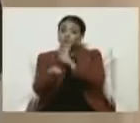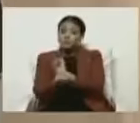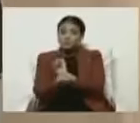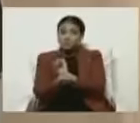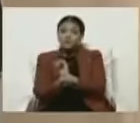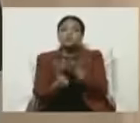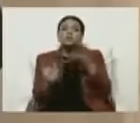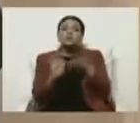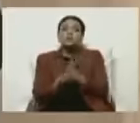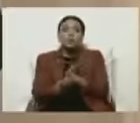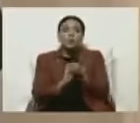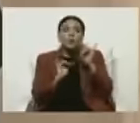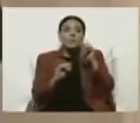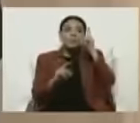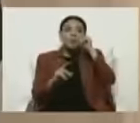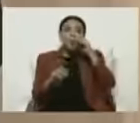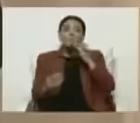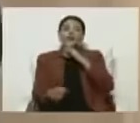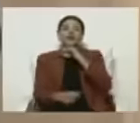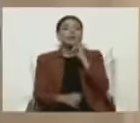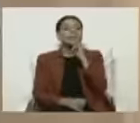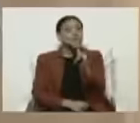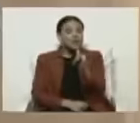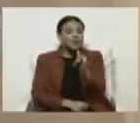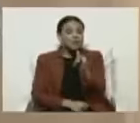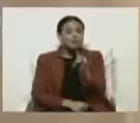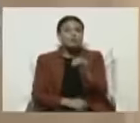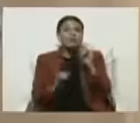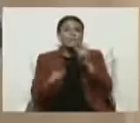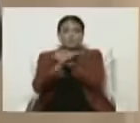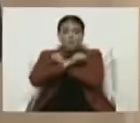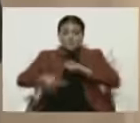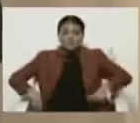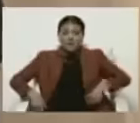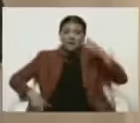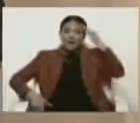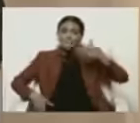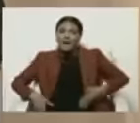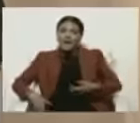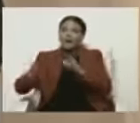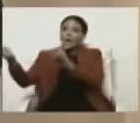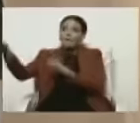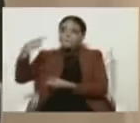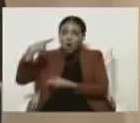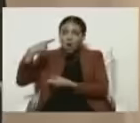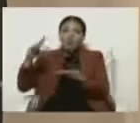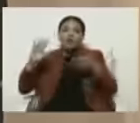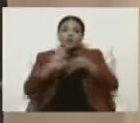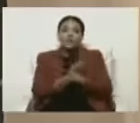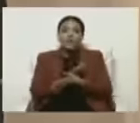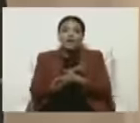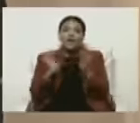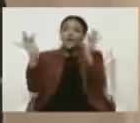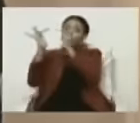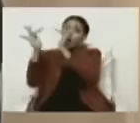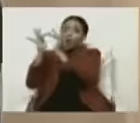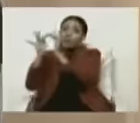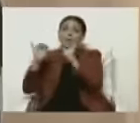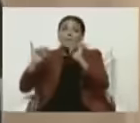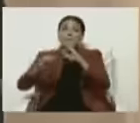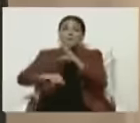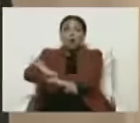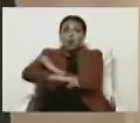relación con esa denuncia que hicieron paramilitares colombianos que revelaron que los habían sido contactados por la